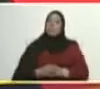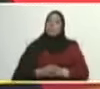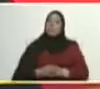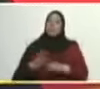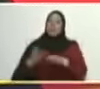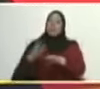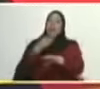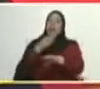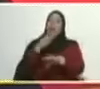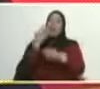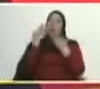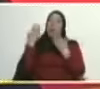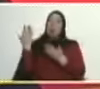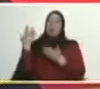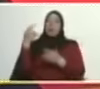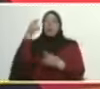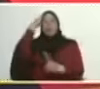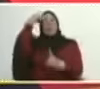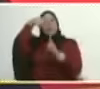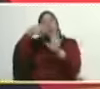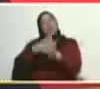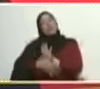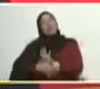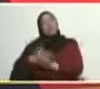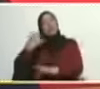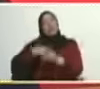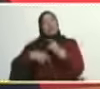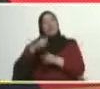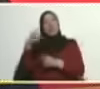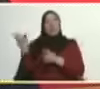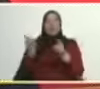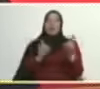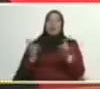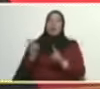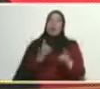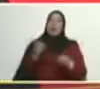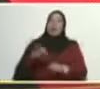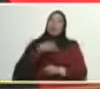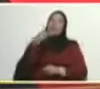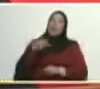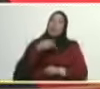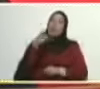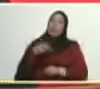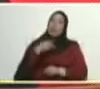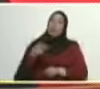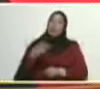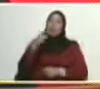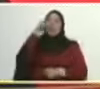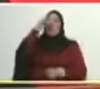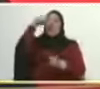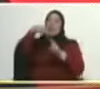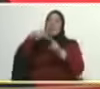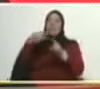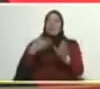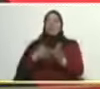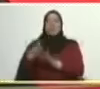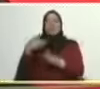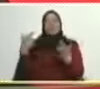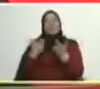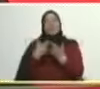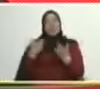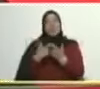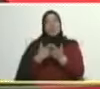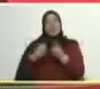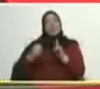Antes que transitar por el camino de la diplomacia, el diálogo y la política, se opta por el camino de la guerra y